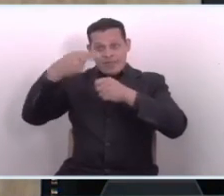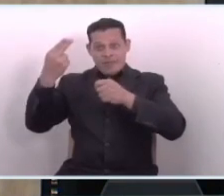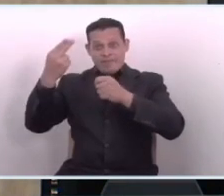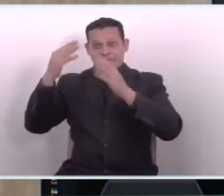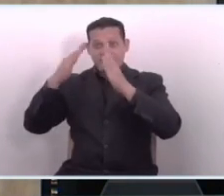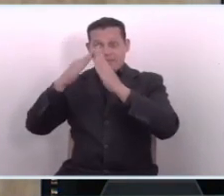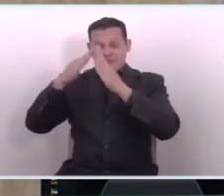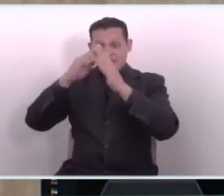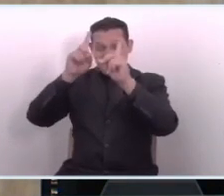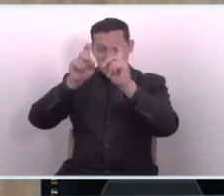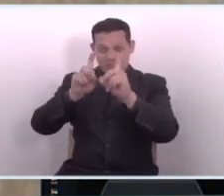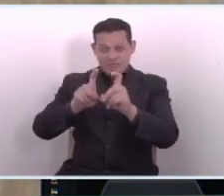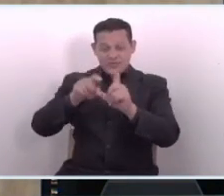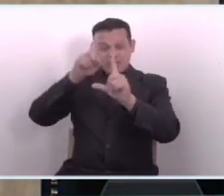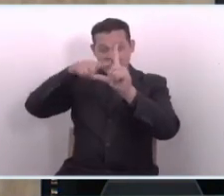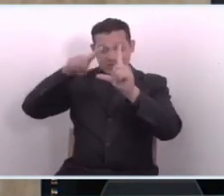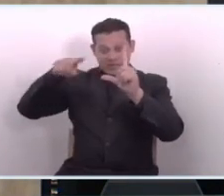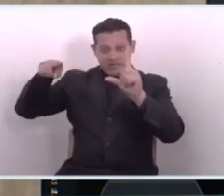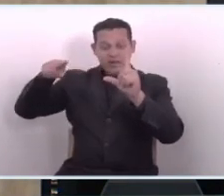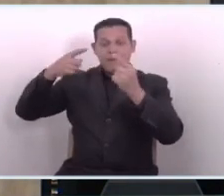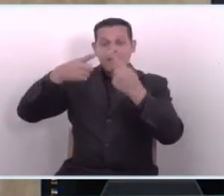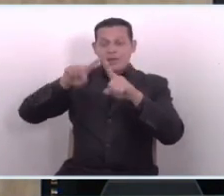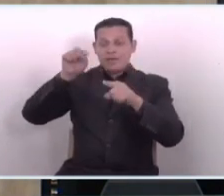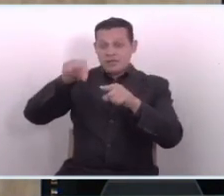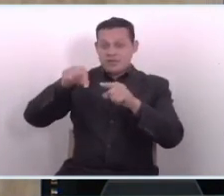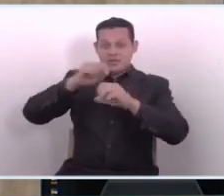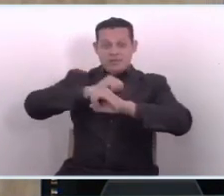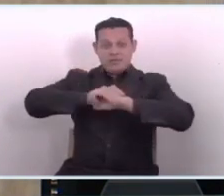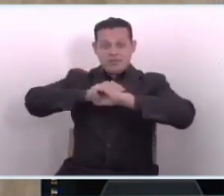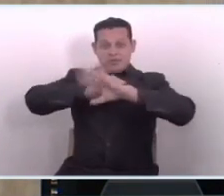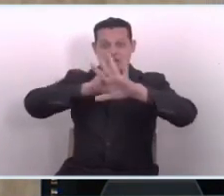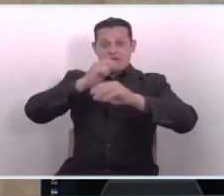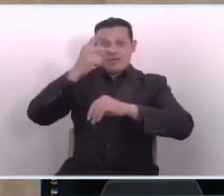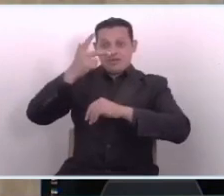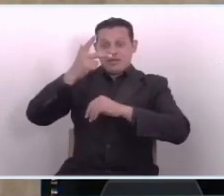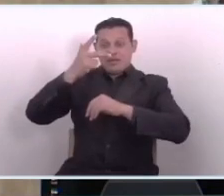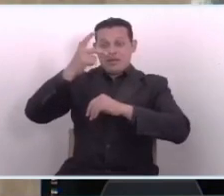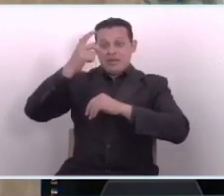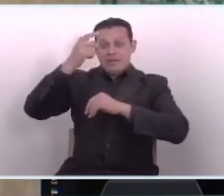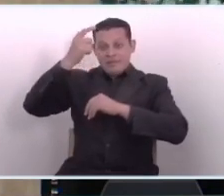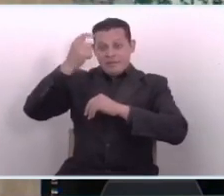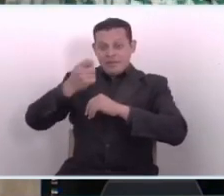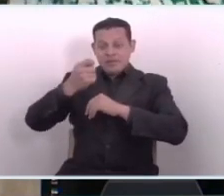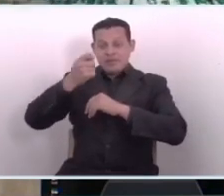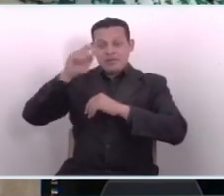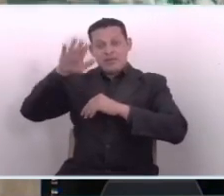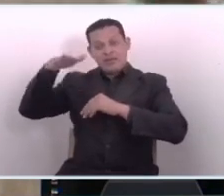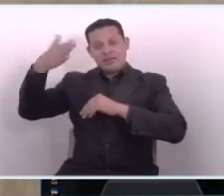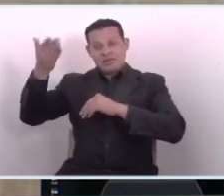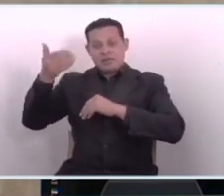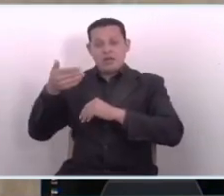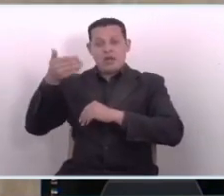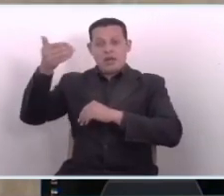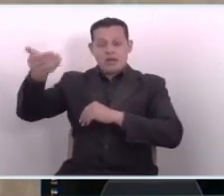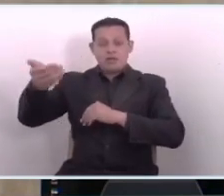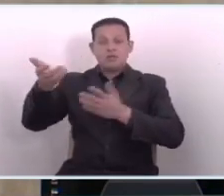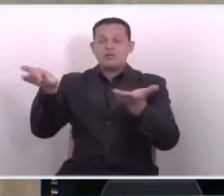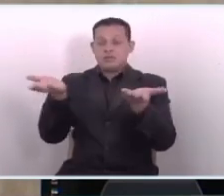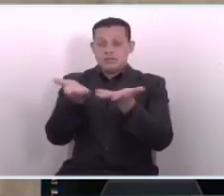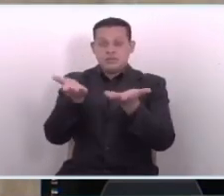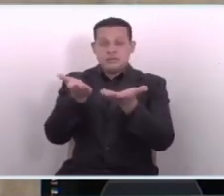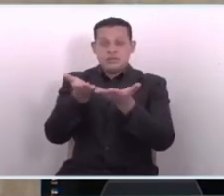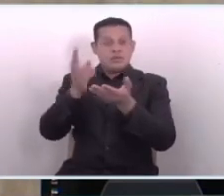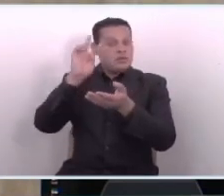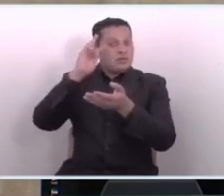de propósitos múltiples. Sin embargo, esta se publica en el tercer trimestre del siguiente año en el que se ha hecho, lo